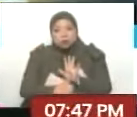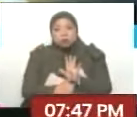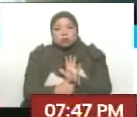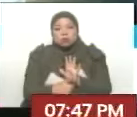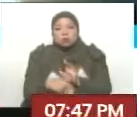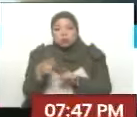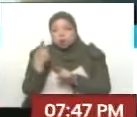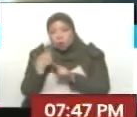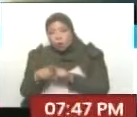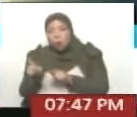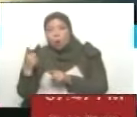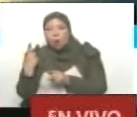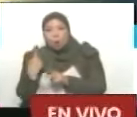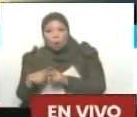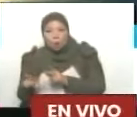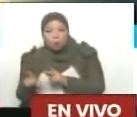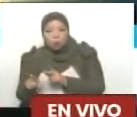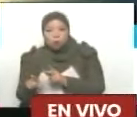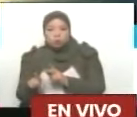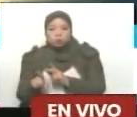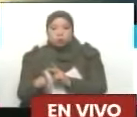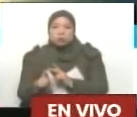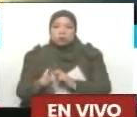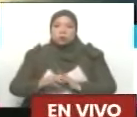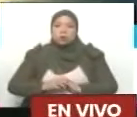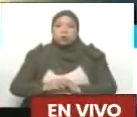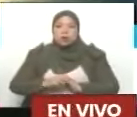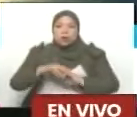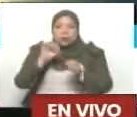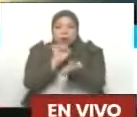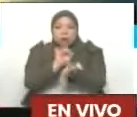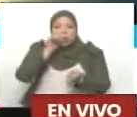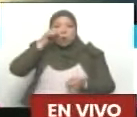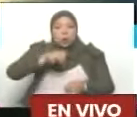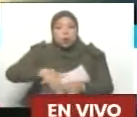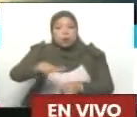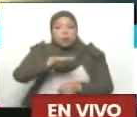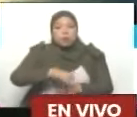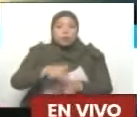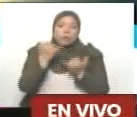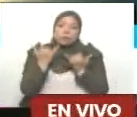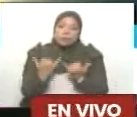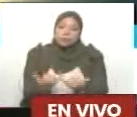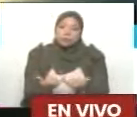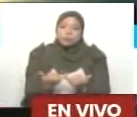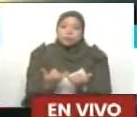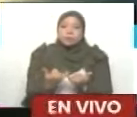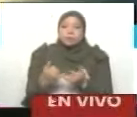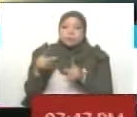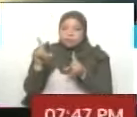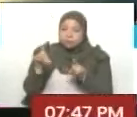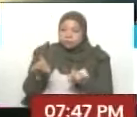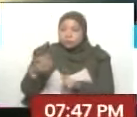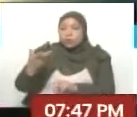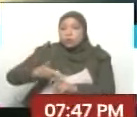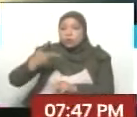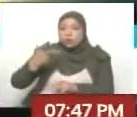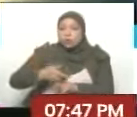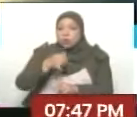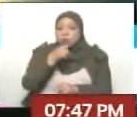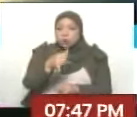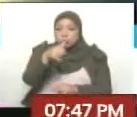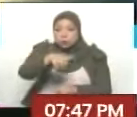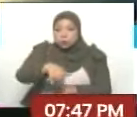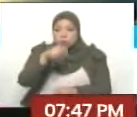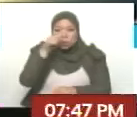corrupción y otros delitos atroces también que atentan contra el pueblo. Y, presidente, es una propuesta bien importante porque